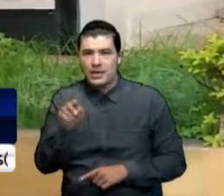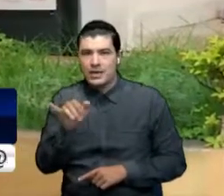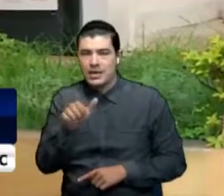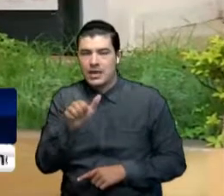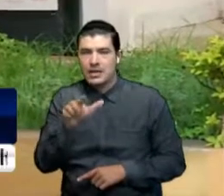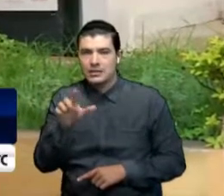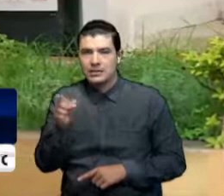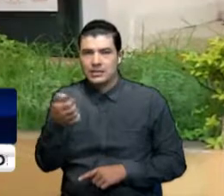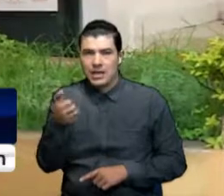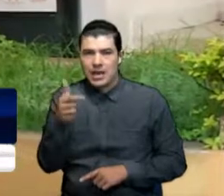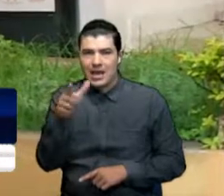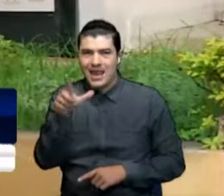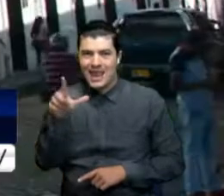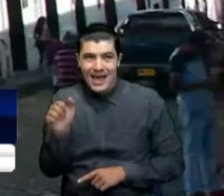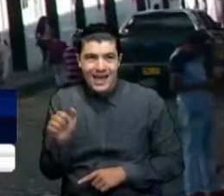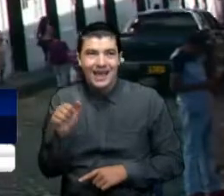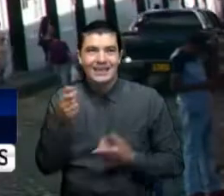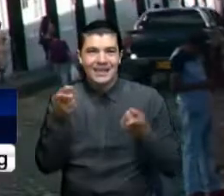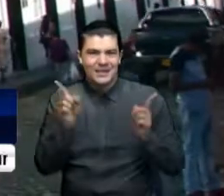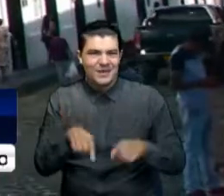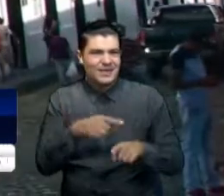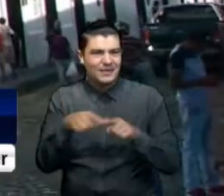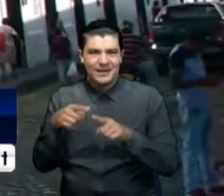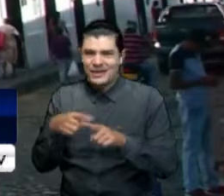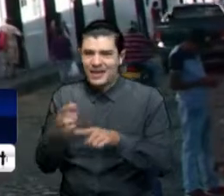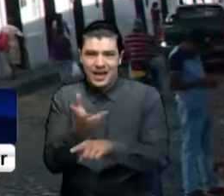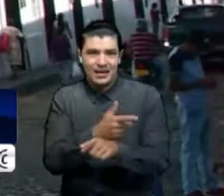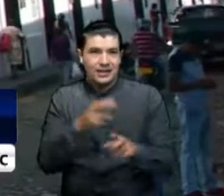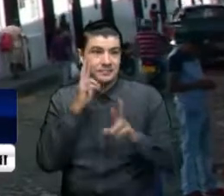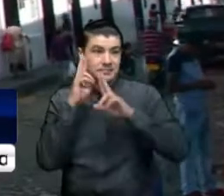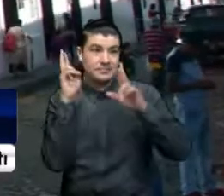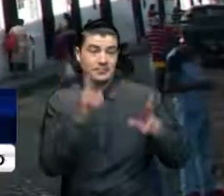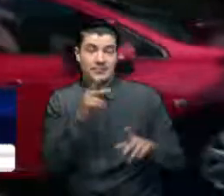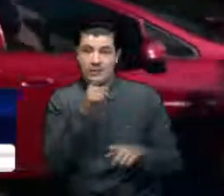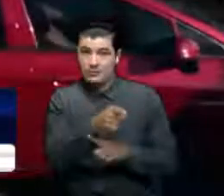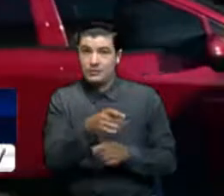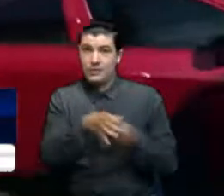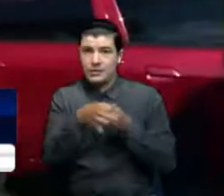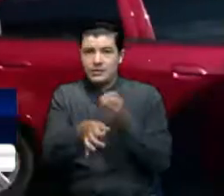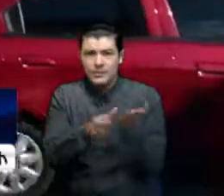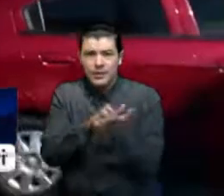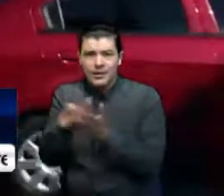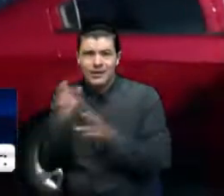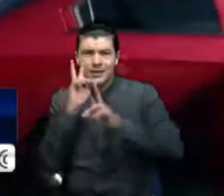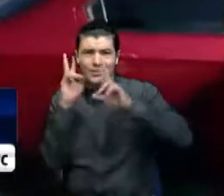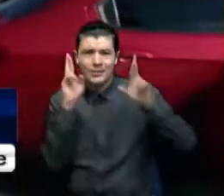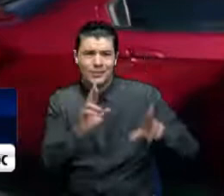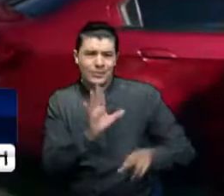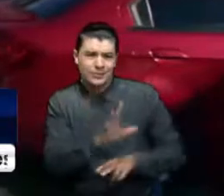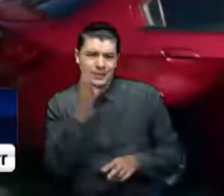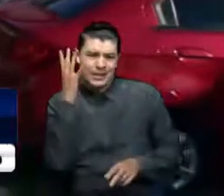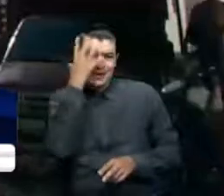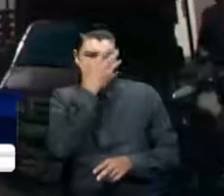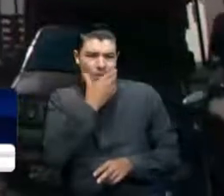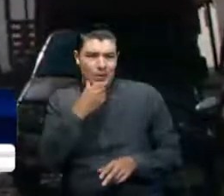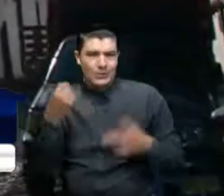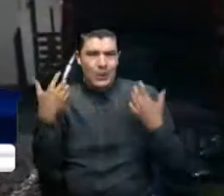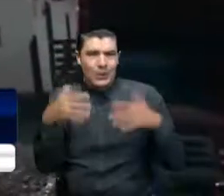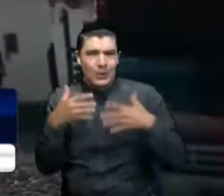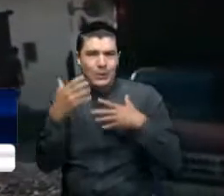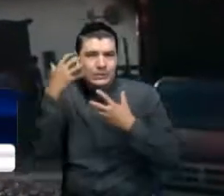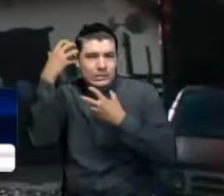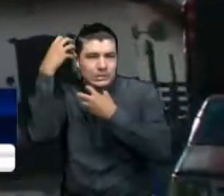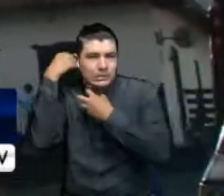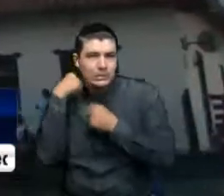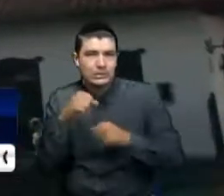pues de reconocimiento nacional. El municipio es reconocido por su belleza arquitectónica, que le hace atractivo a turistas y